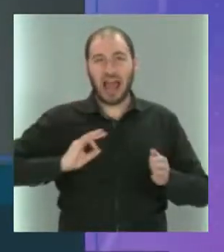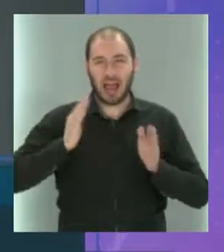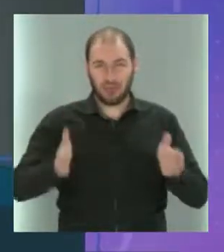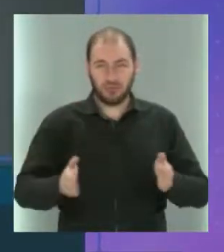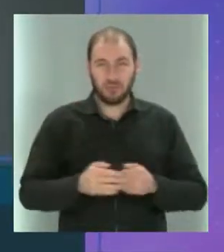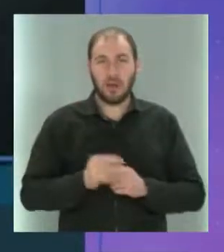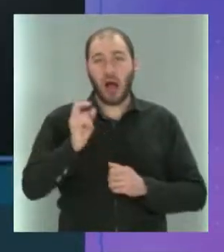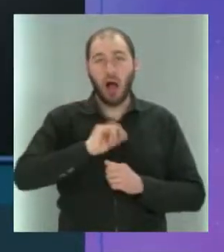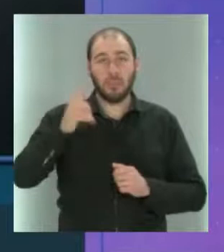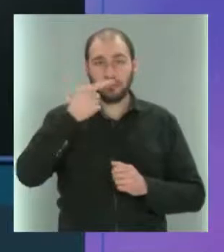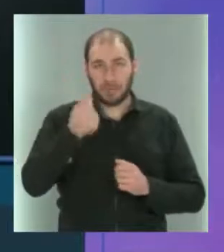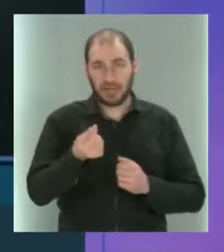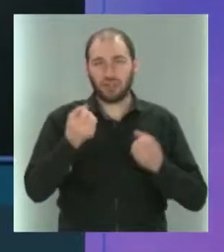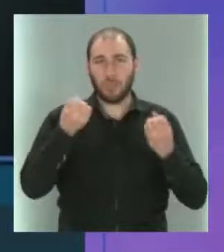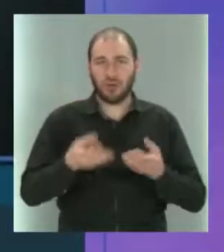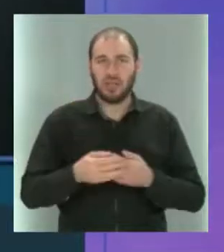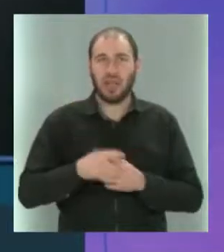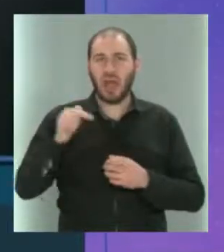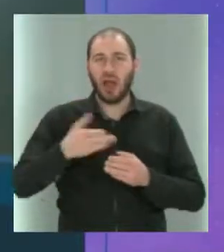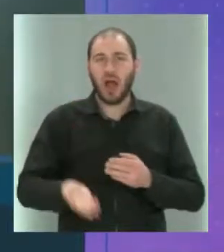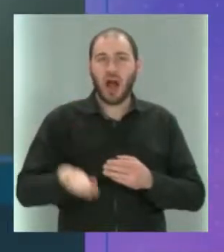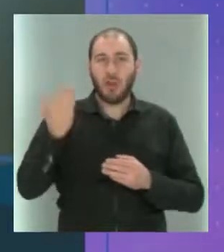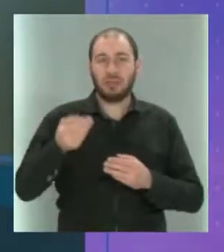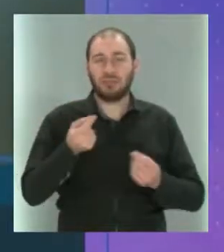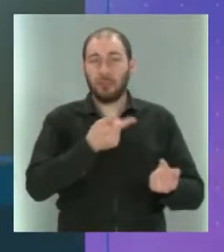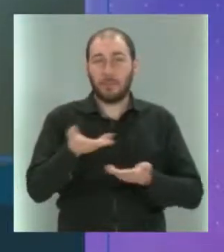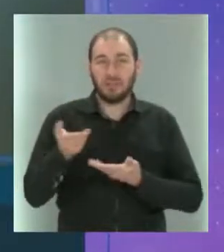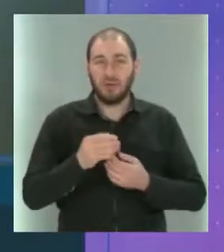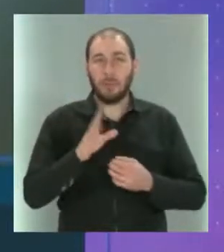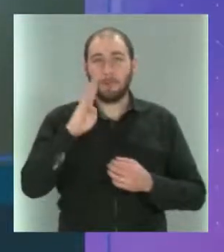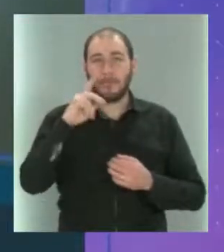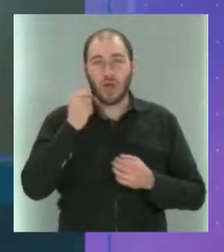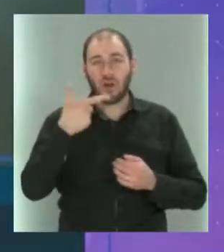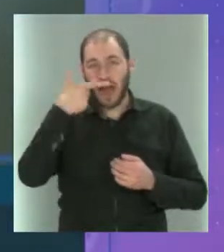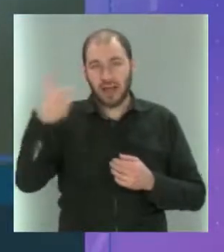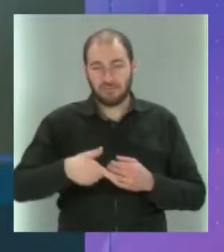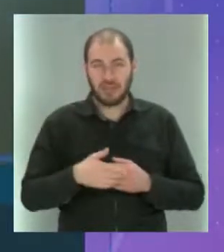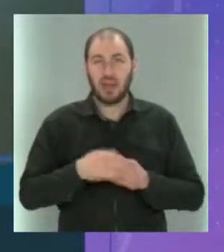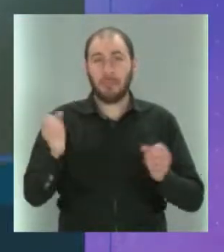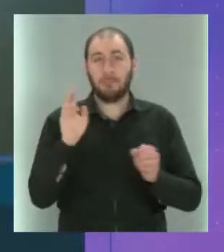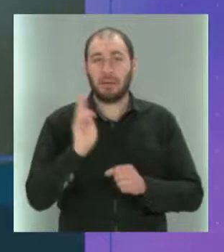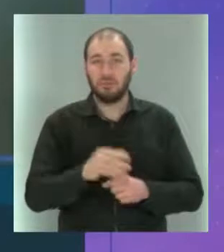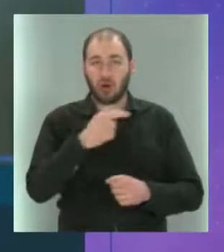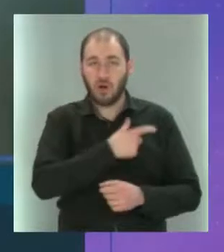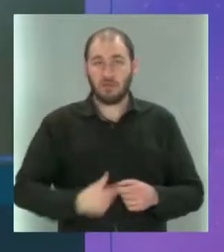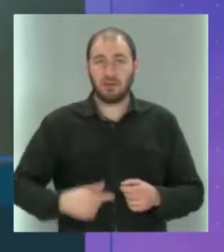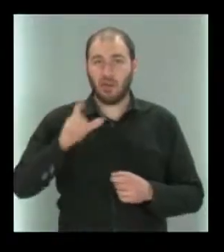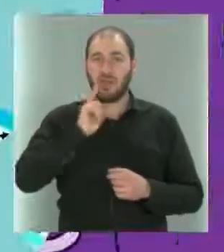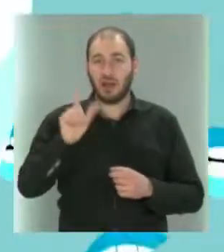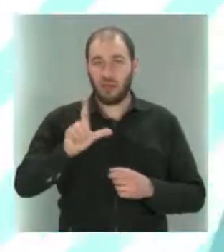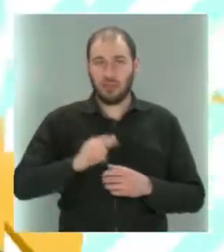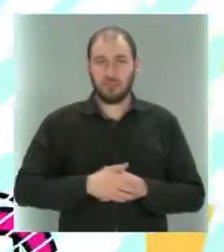La actualización del precio se debe al reciente aumento de las tarifas de los biocombustibles autorizados por el gobierno este lunes.